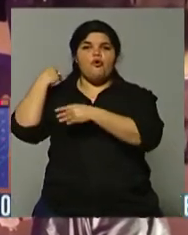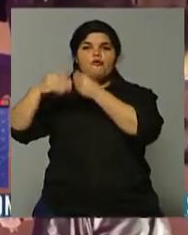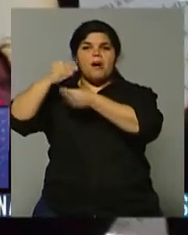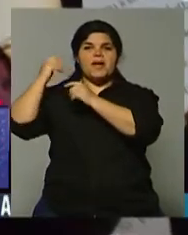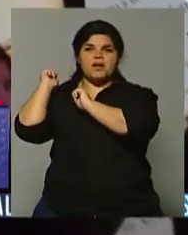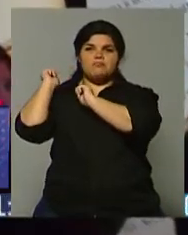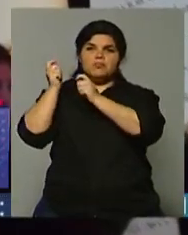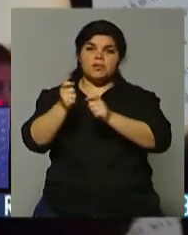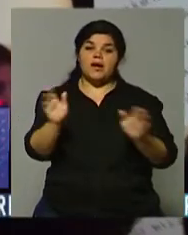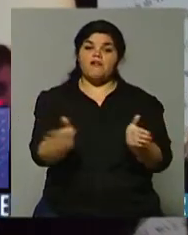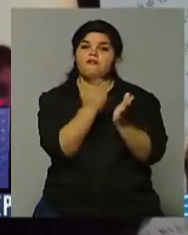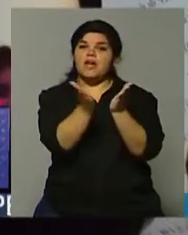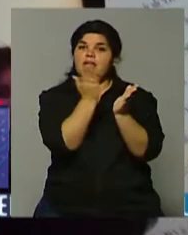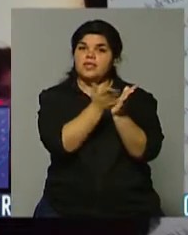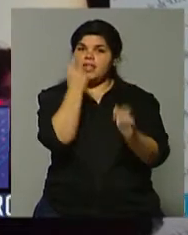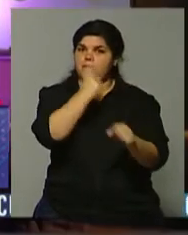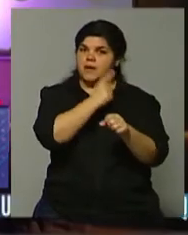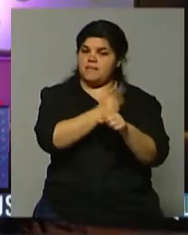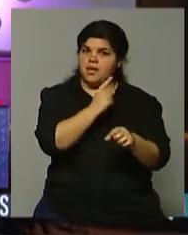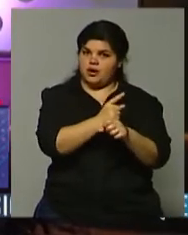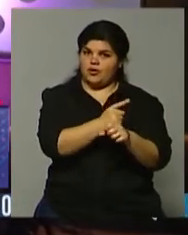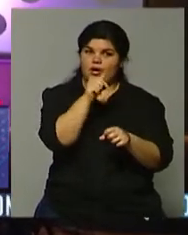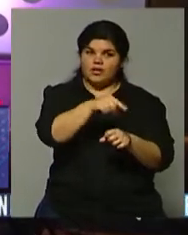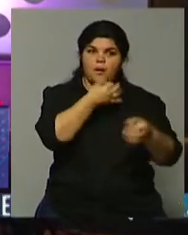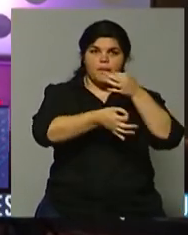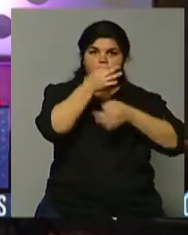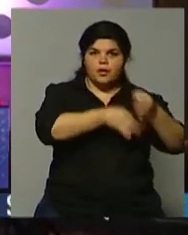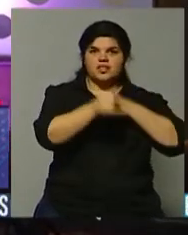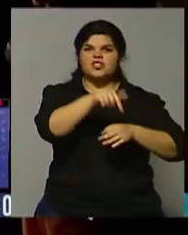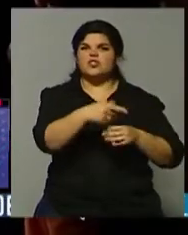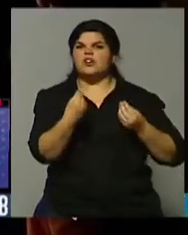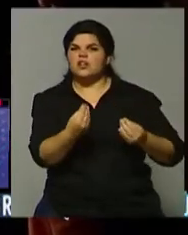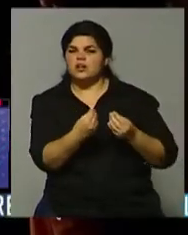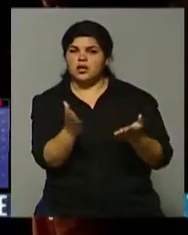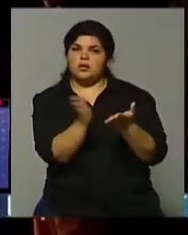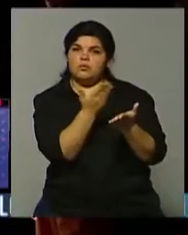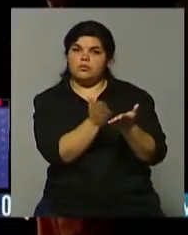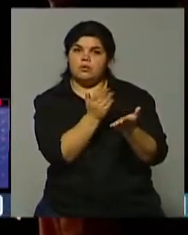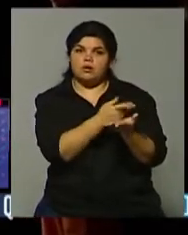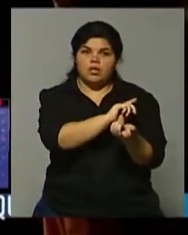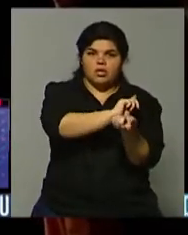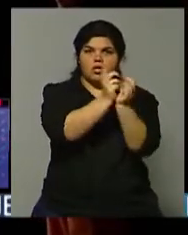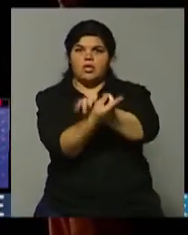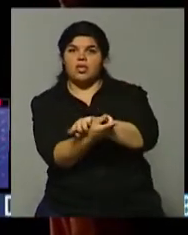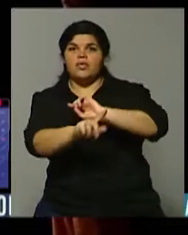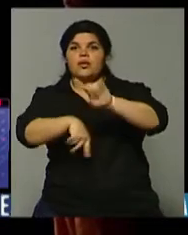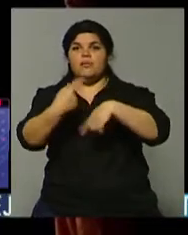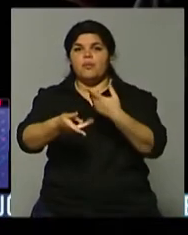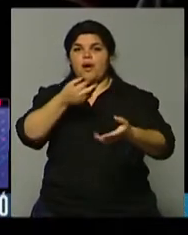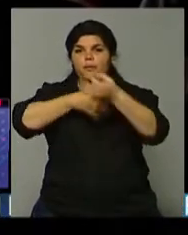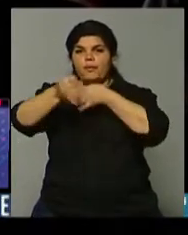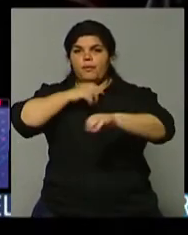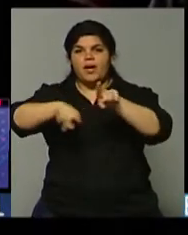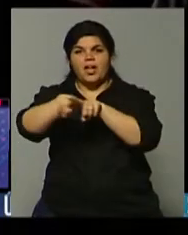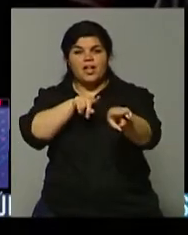venta por catálogo, por esto que el otro. Y el catálogo no te termina ni más ni menos que terminás volcándote al comercio electrónico. Sí. El comercio electrónico creo que está